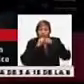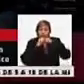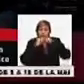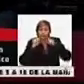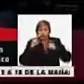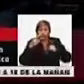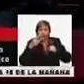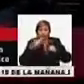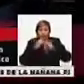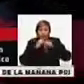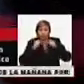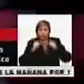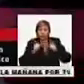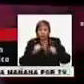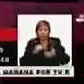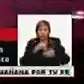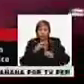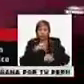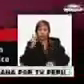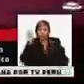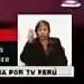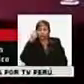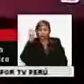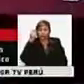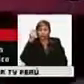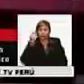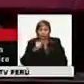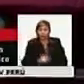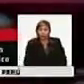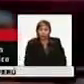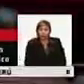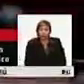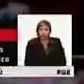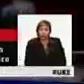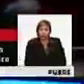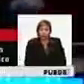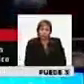subsecretaria nacional política del Partido Aprista Peruano,